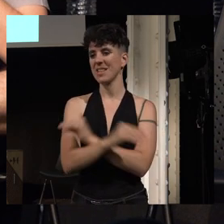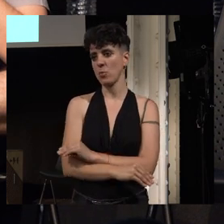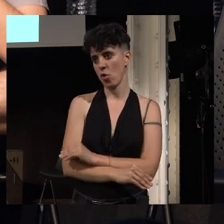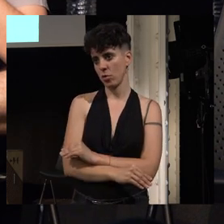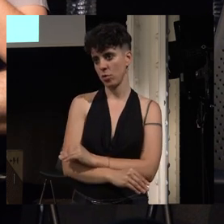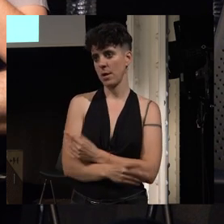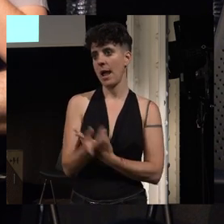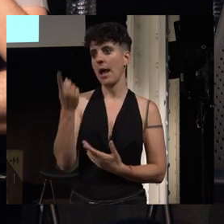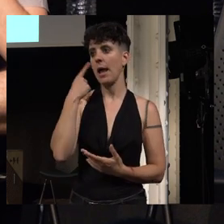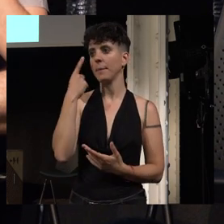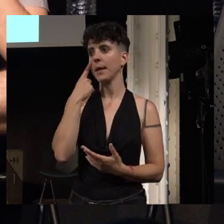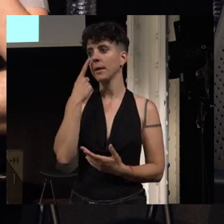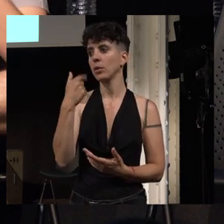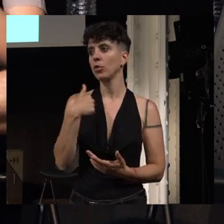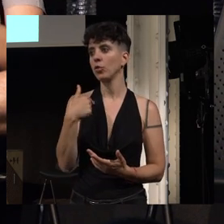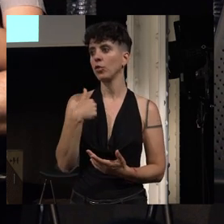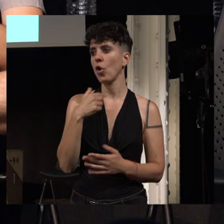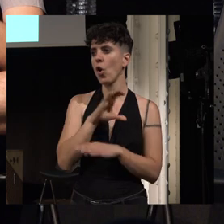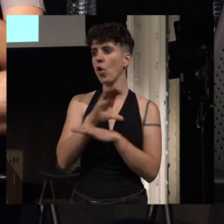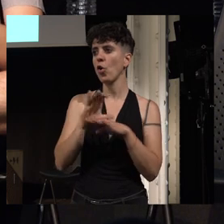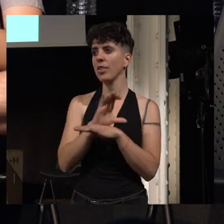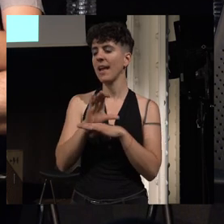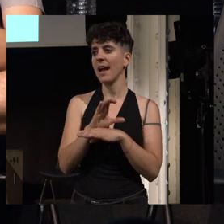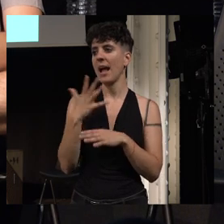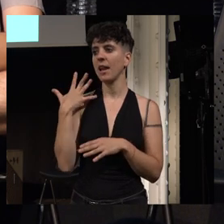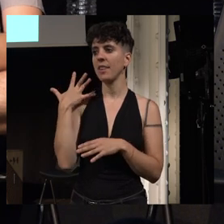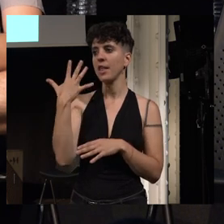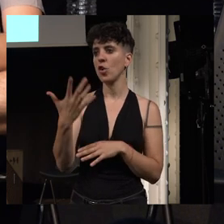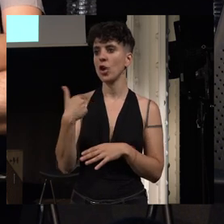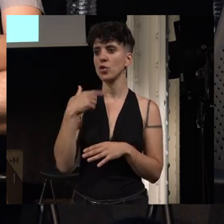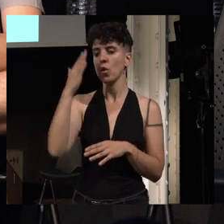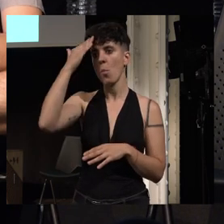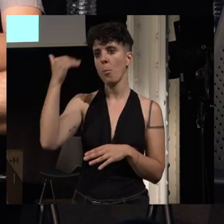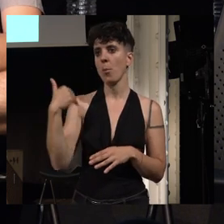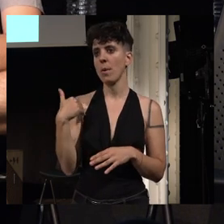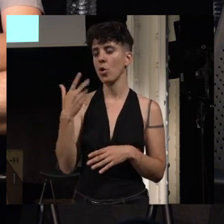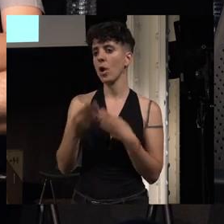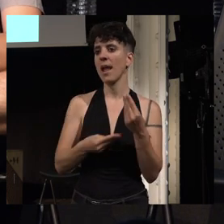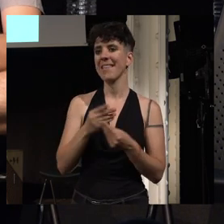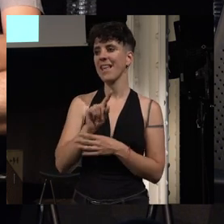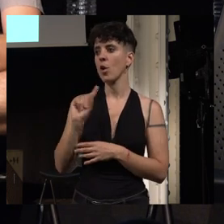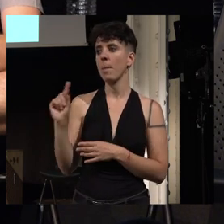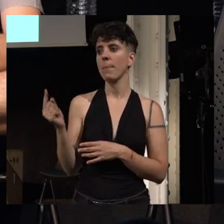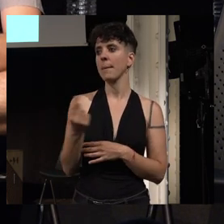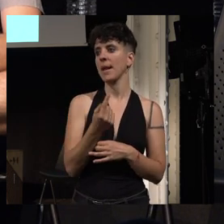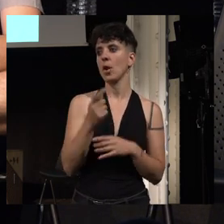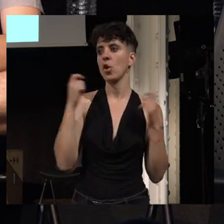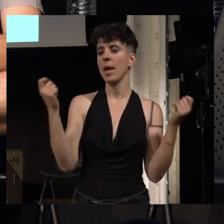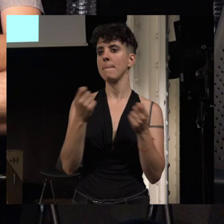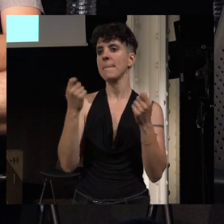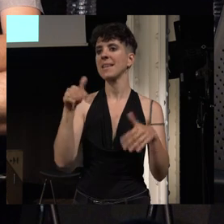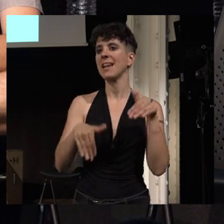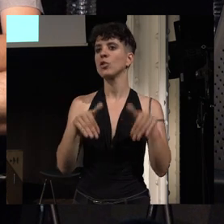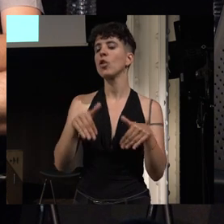ver. Yo he sido concejal durante 5 años de un pueblo y lo primero que hice para hacer la campaña electoral primera, cuando salí